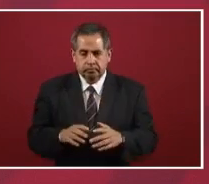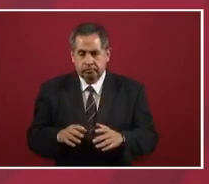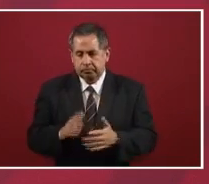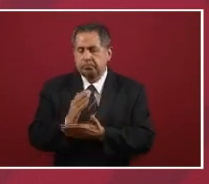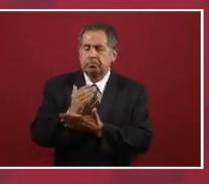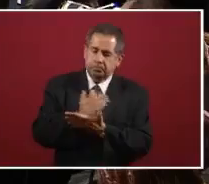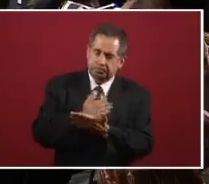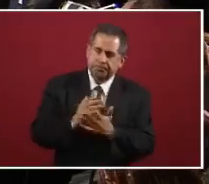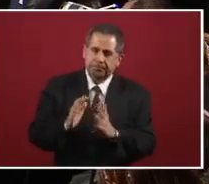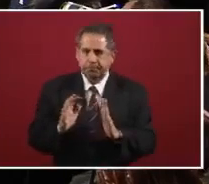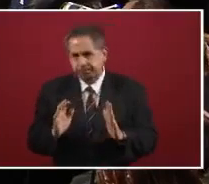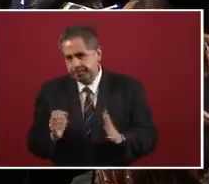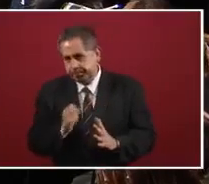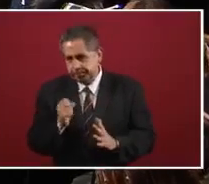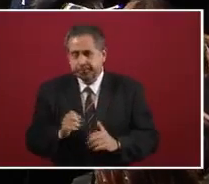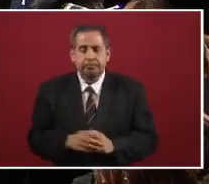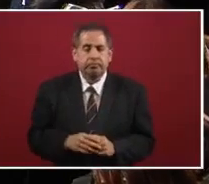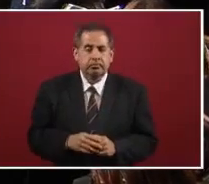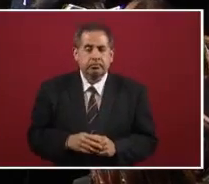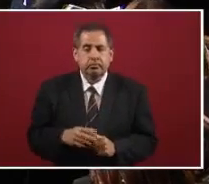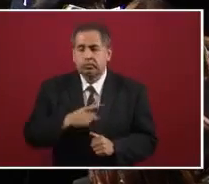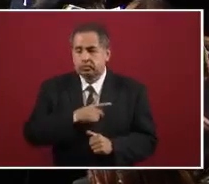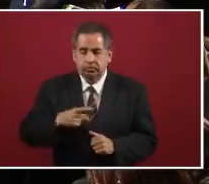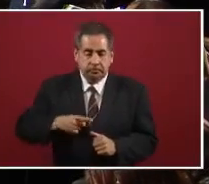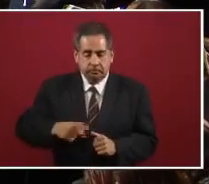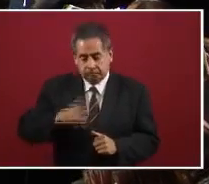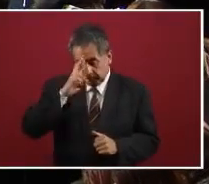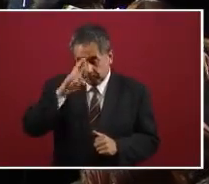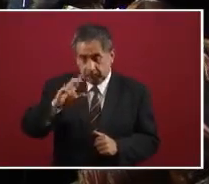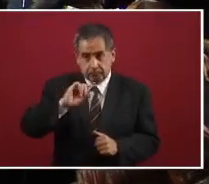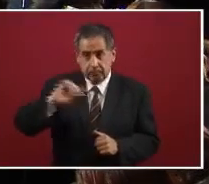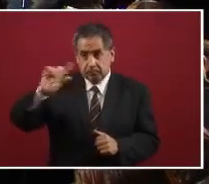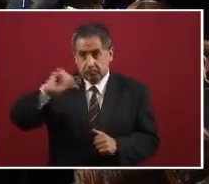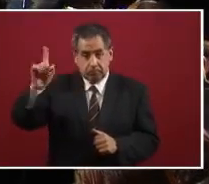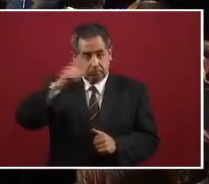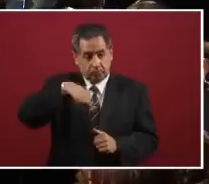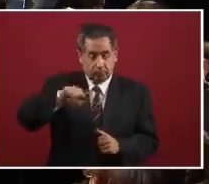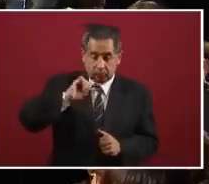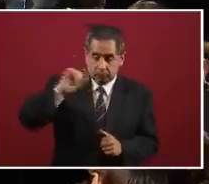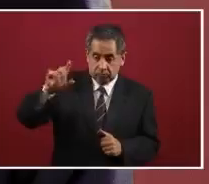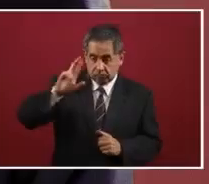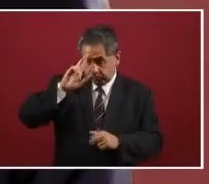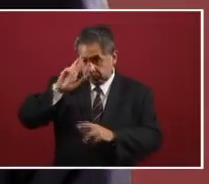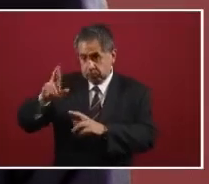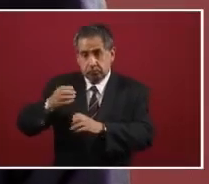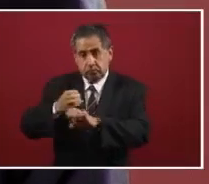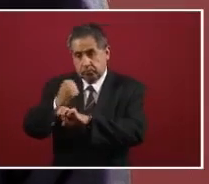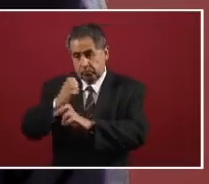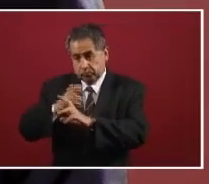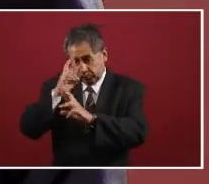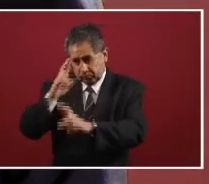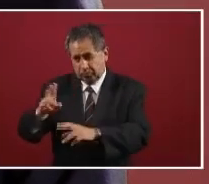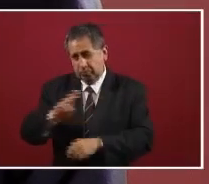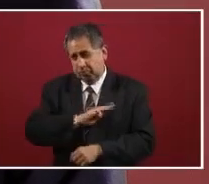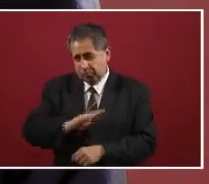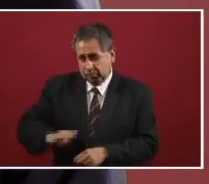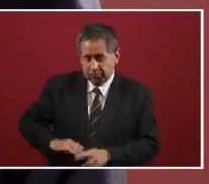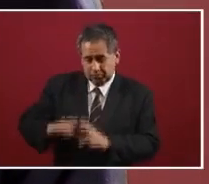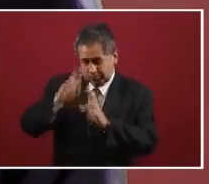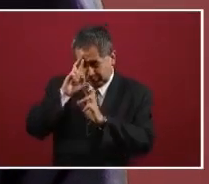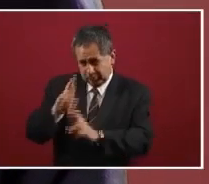confrontación. Nosotros tenemos que ser respetuosos de las autoridades estatales, municipales,